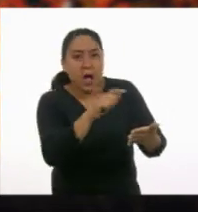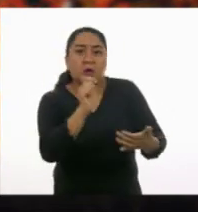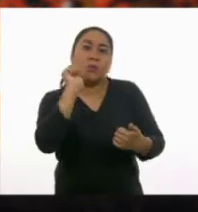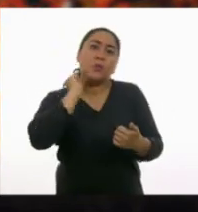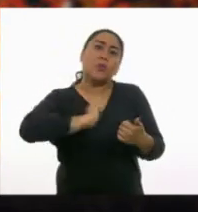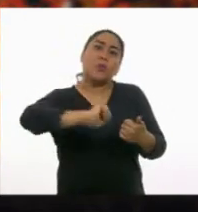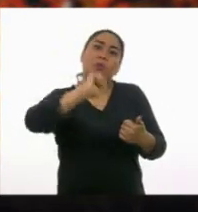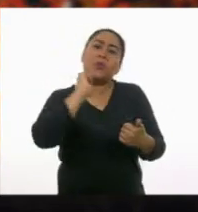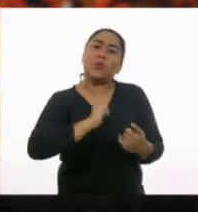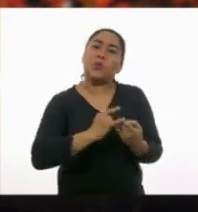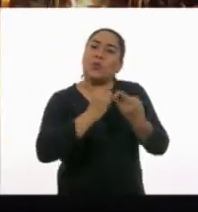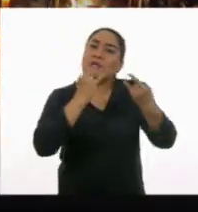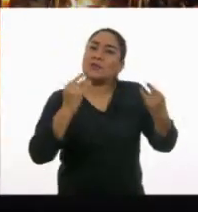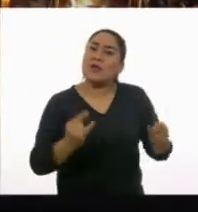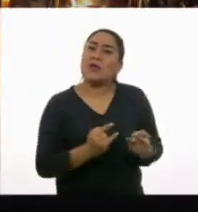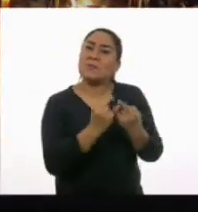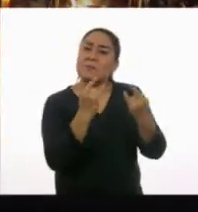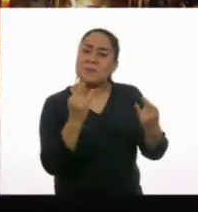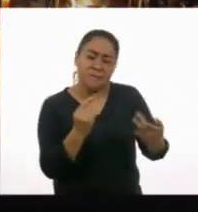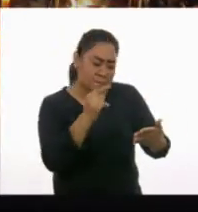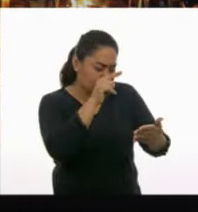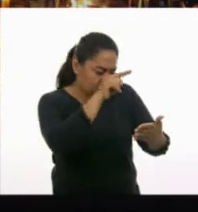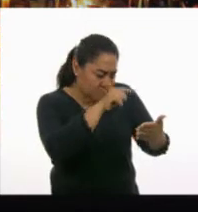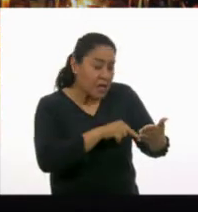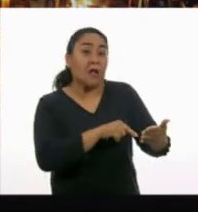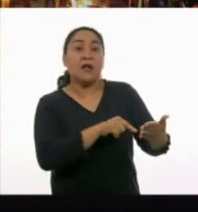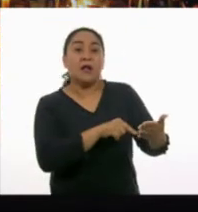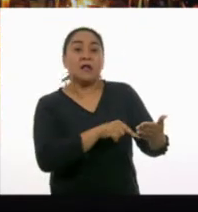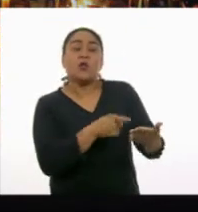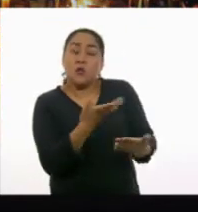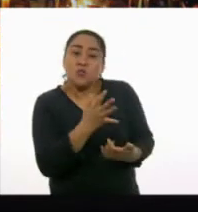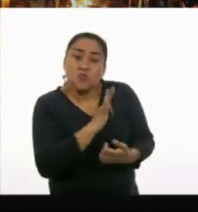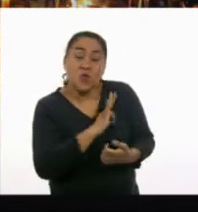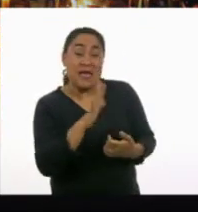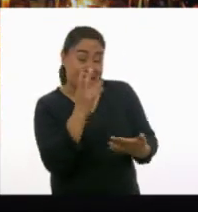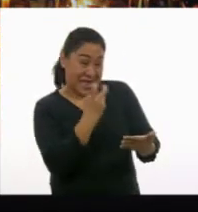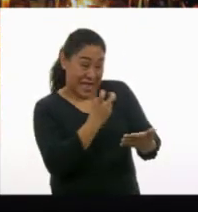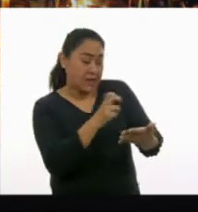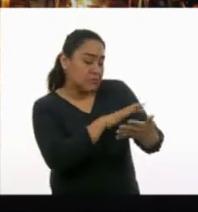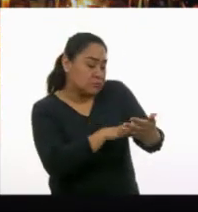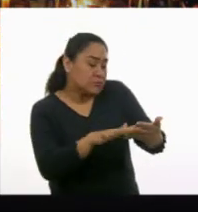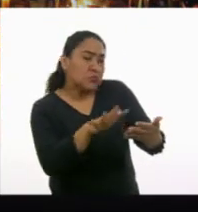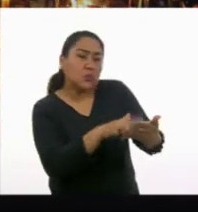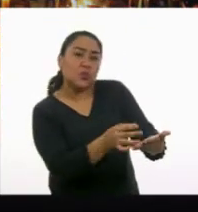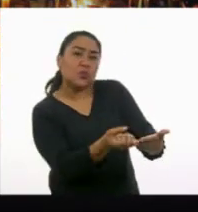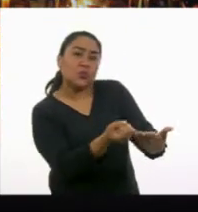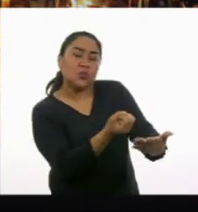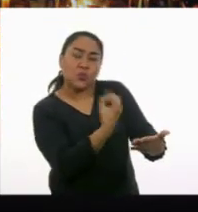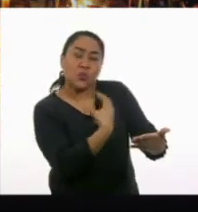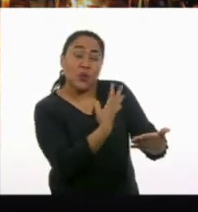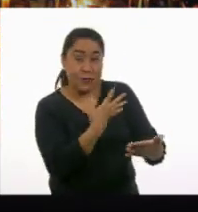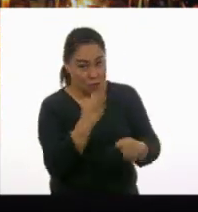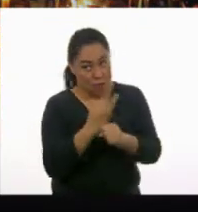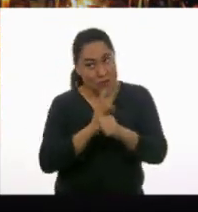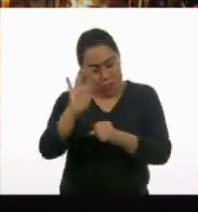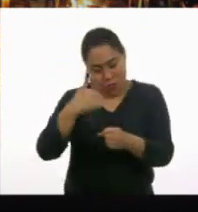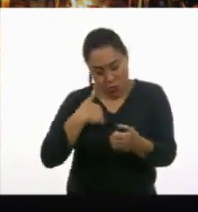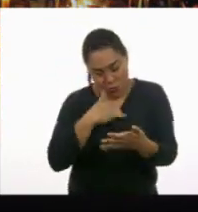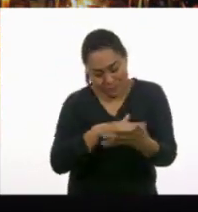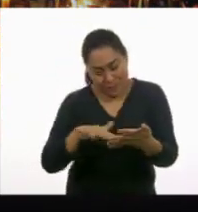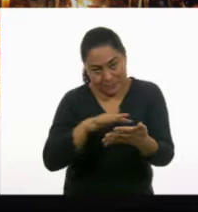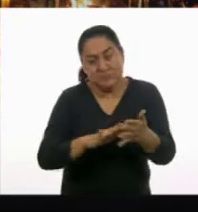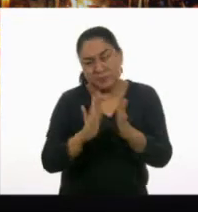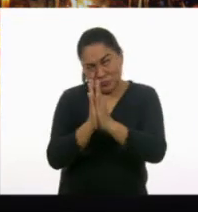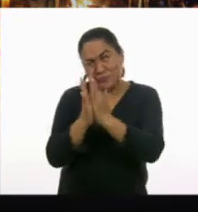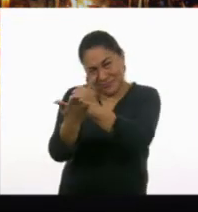ancestral. Y sabe a posibilidad. Eso es la lectura. Por eso te voy a dar hoy lectura. A ver, sostén,